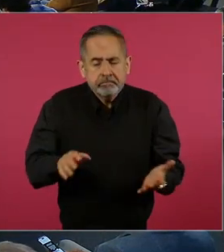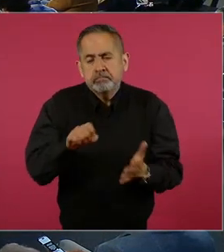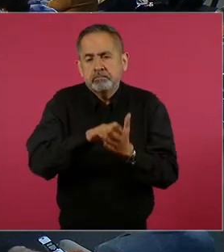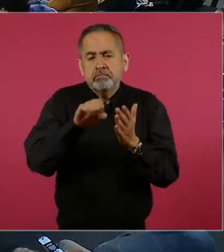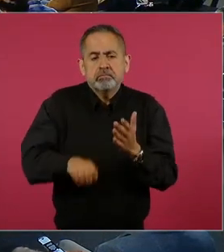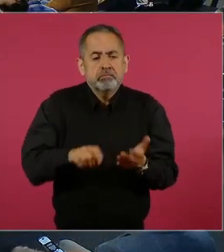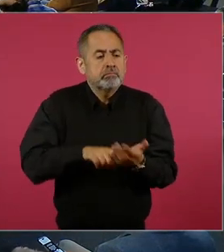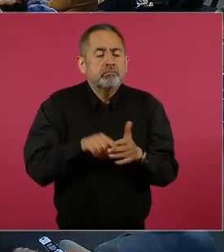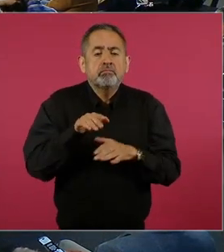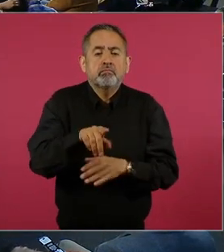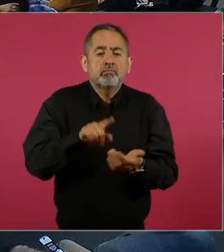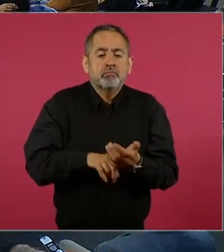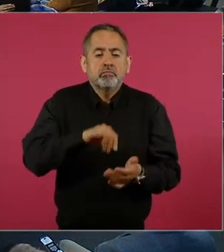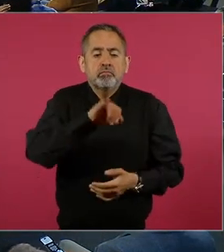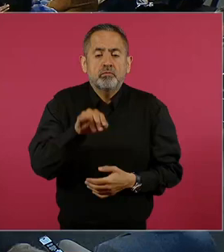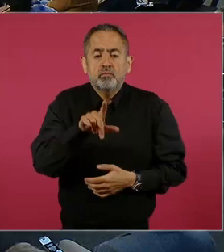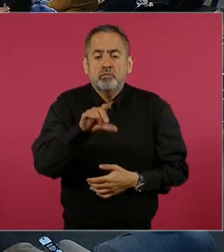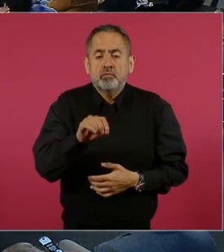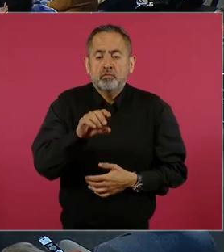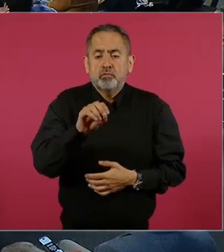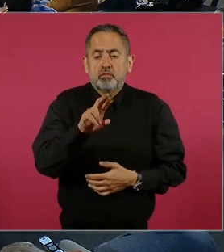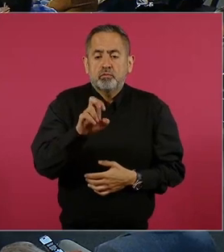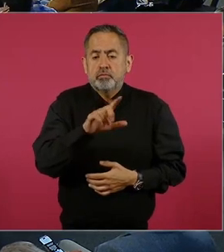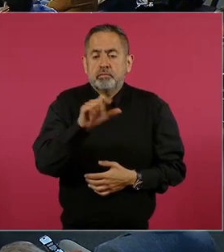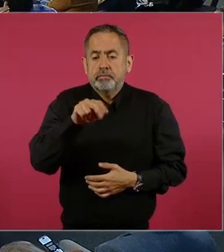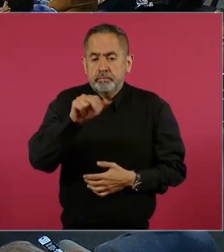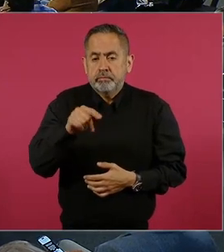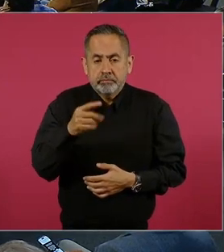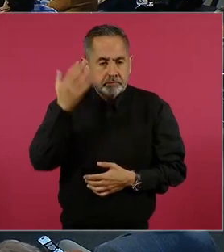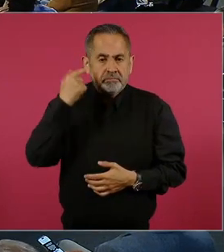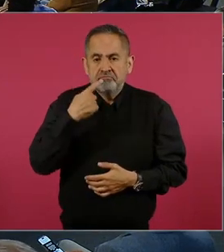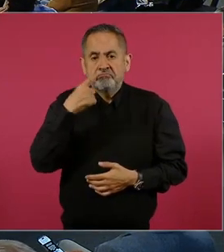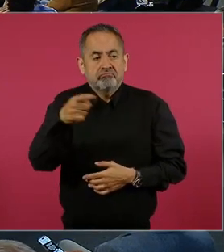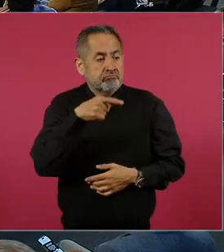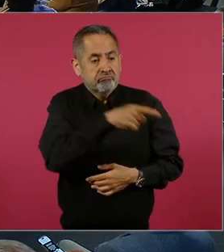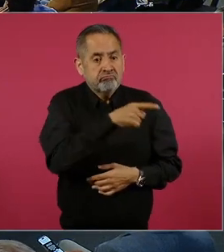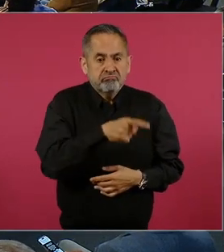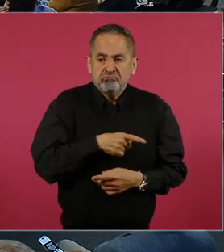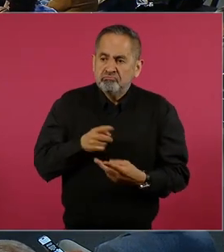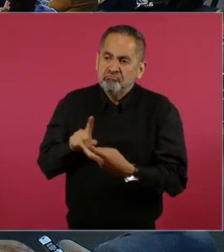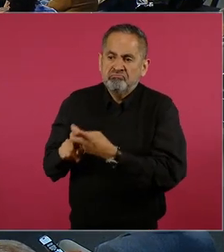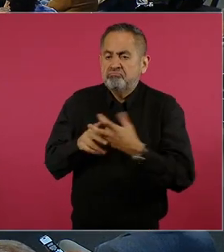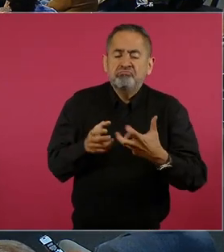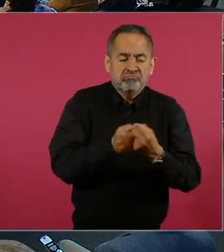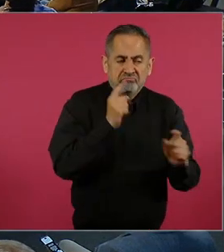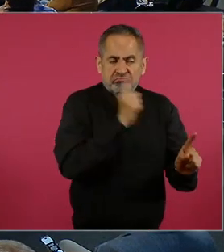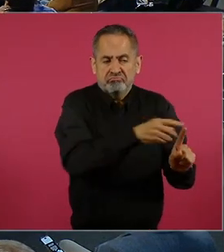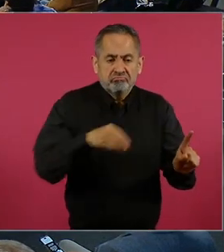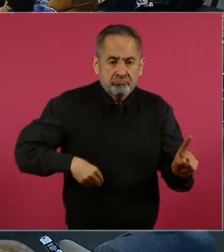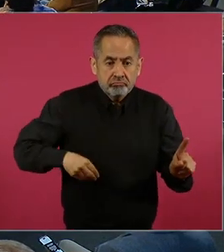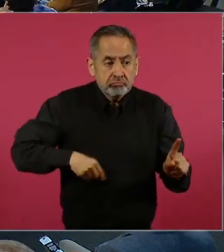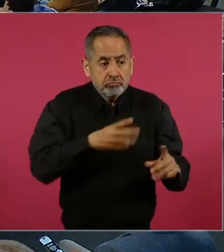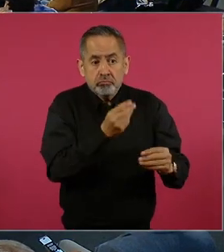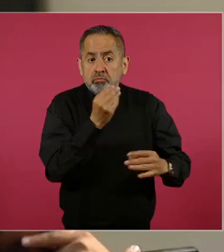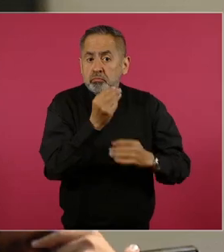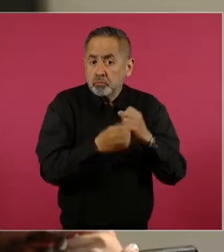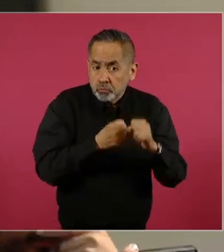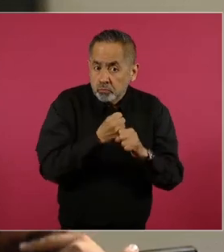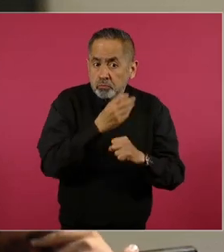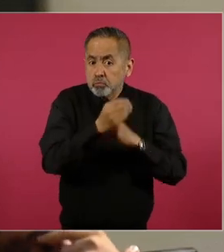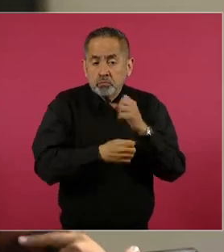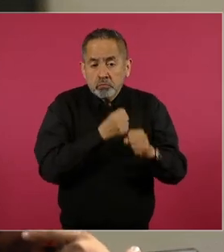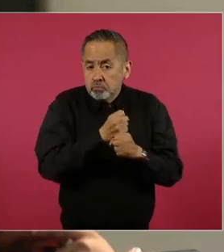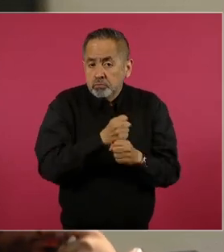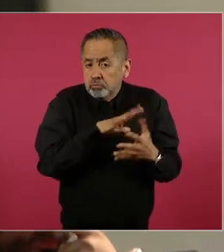caso de Julio Orellana, que fue acusado de secuestro, que lleva muchos años en la cárcel,